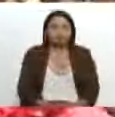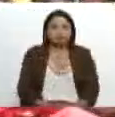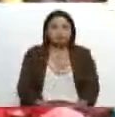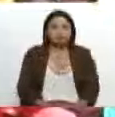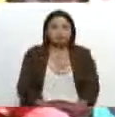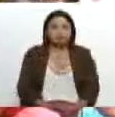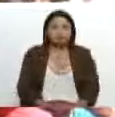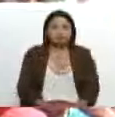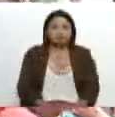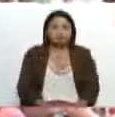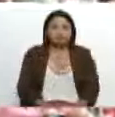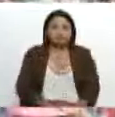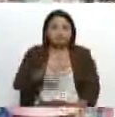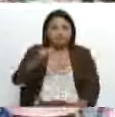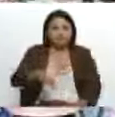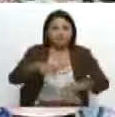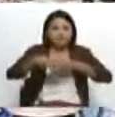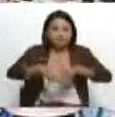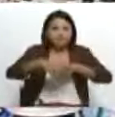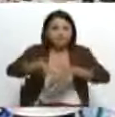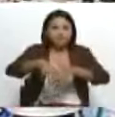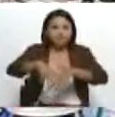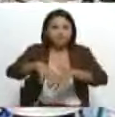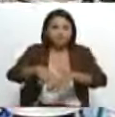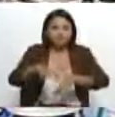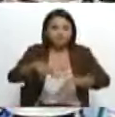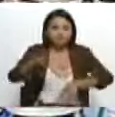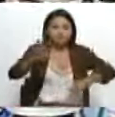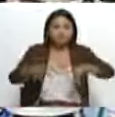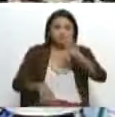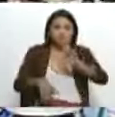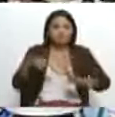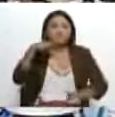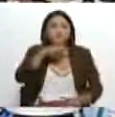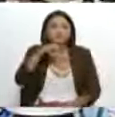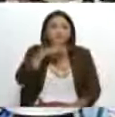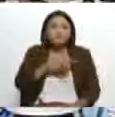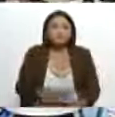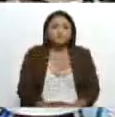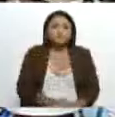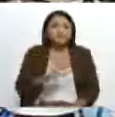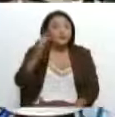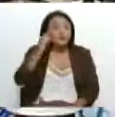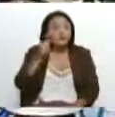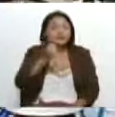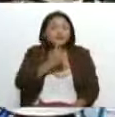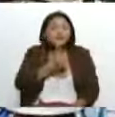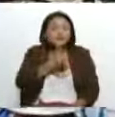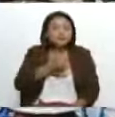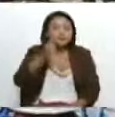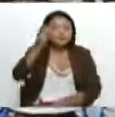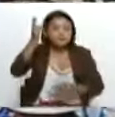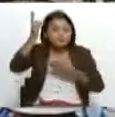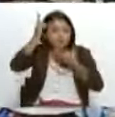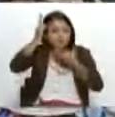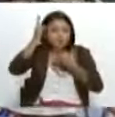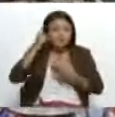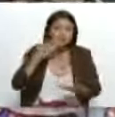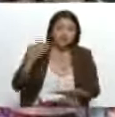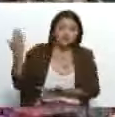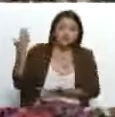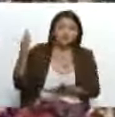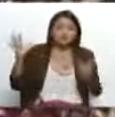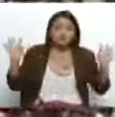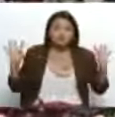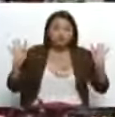esta extraordinaria movilización, hoy 12 de octubre, Día de la Resistencia Indígena. Y aquí están conmigo un grupo de